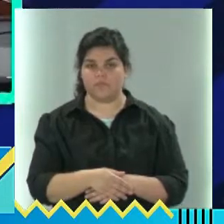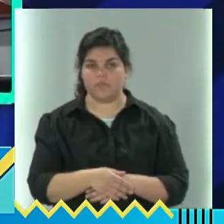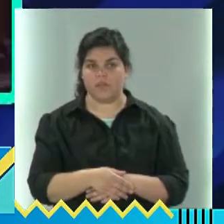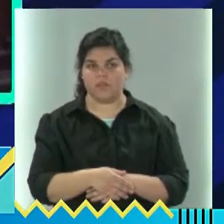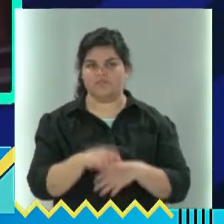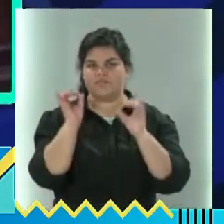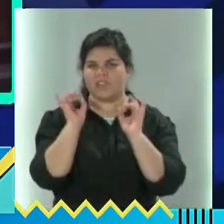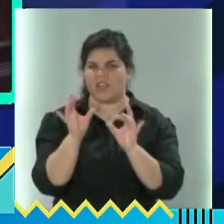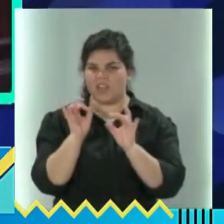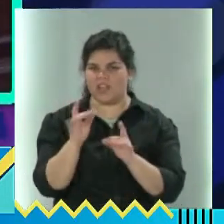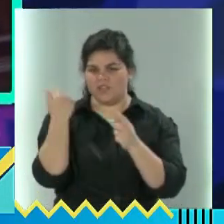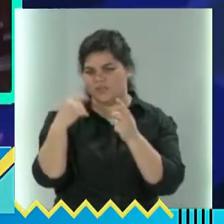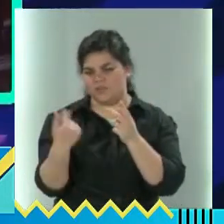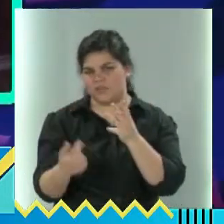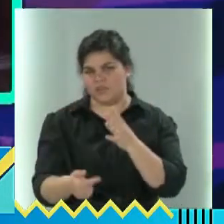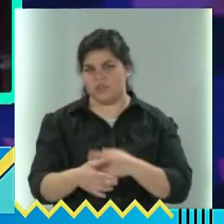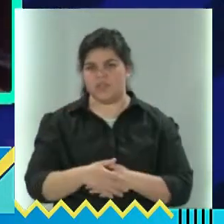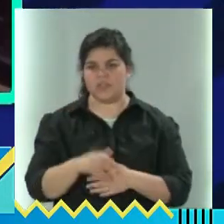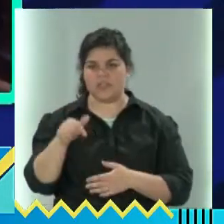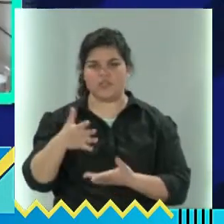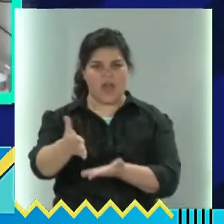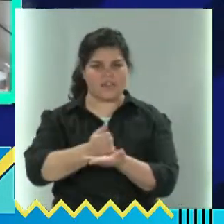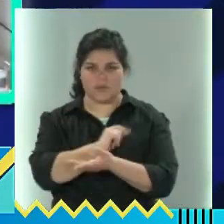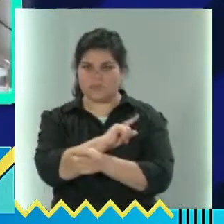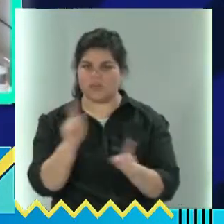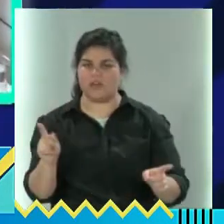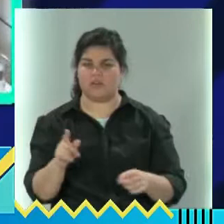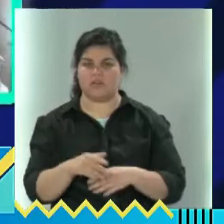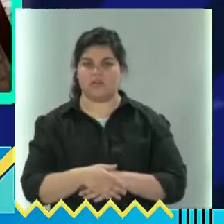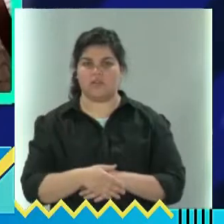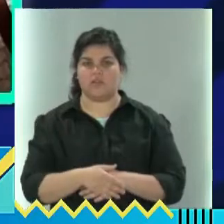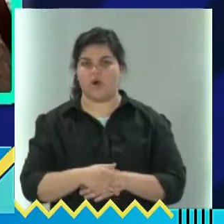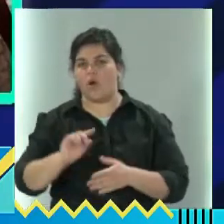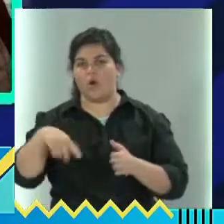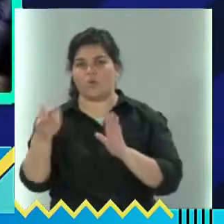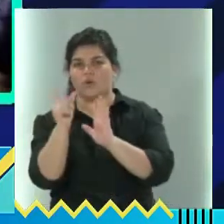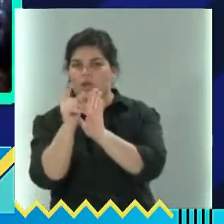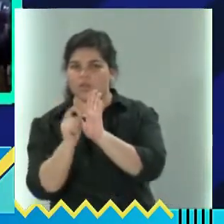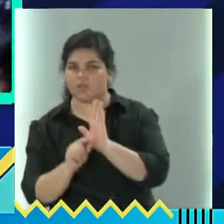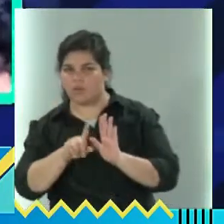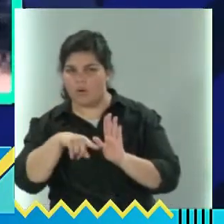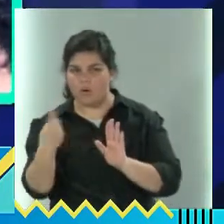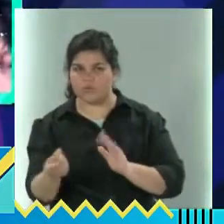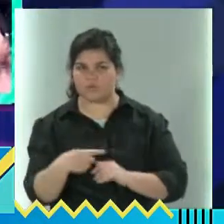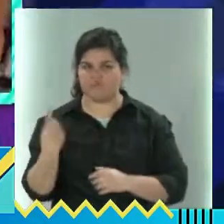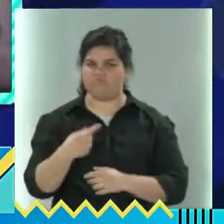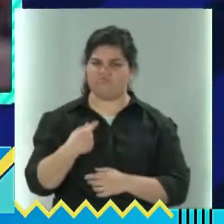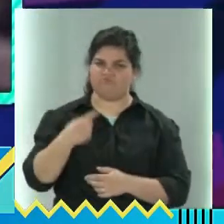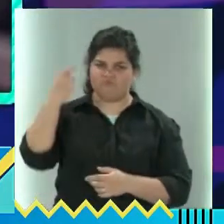esas críticas o esa no aceptación de los otros artículos, lo veíamos que no